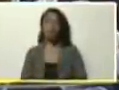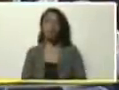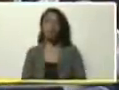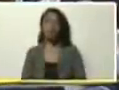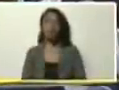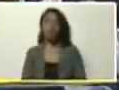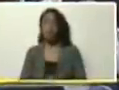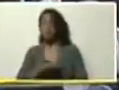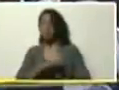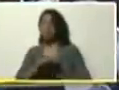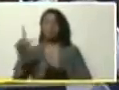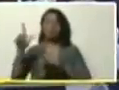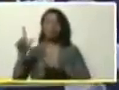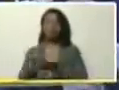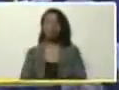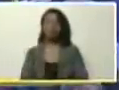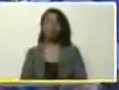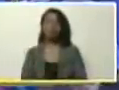Listo.